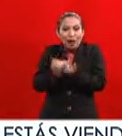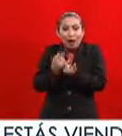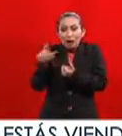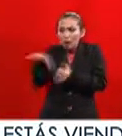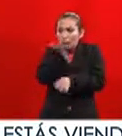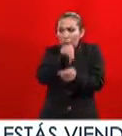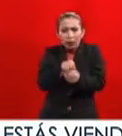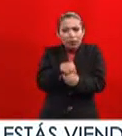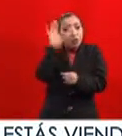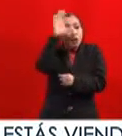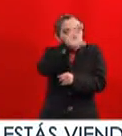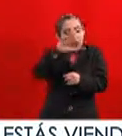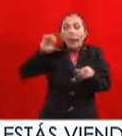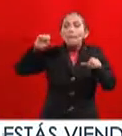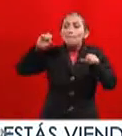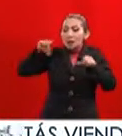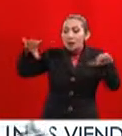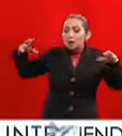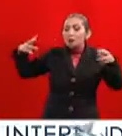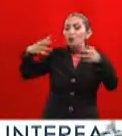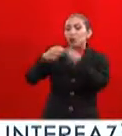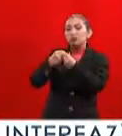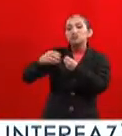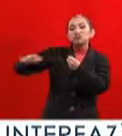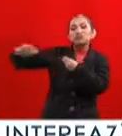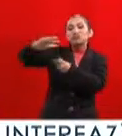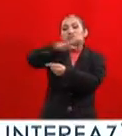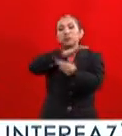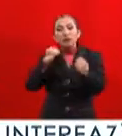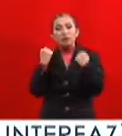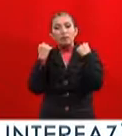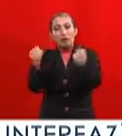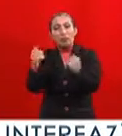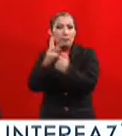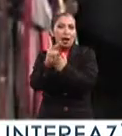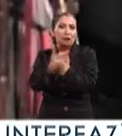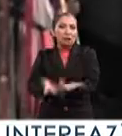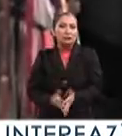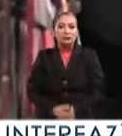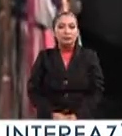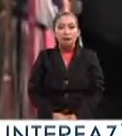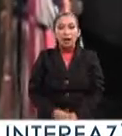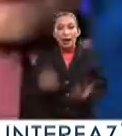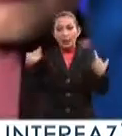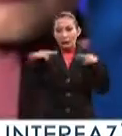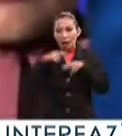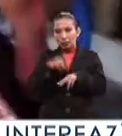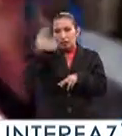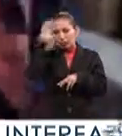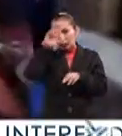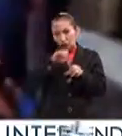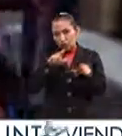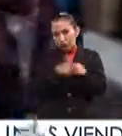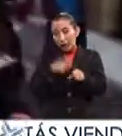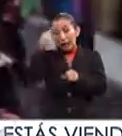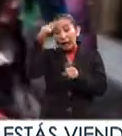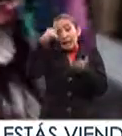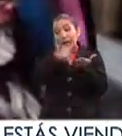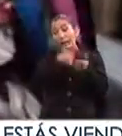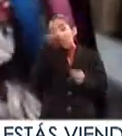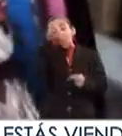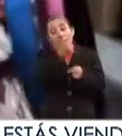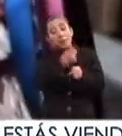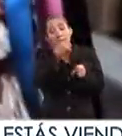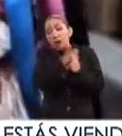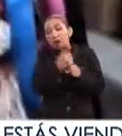sentido integral, la cultura forma parte de las condiciones y potencialidades de un país. El profesor de Ciencias Sociales considera que lo